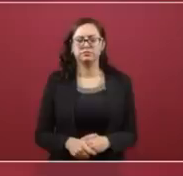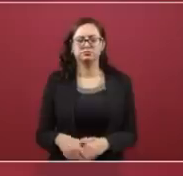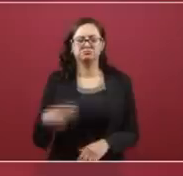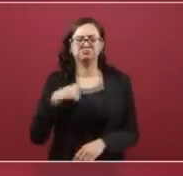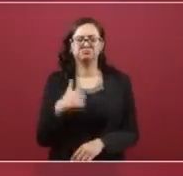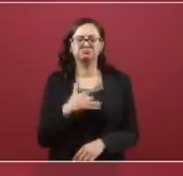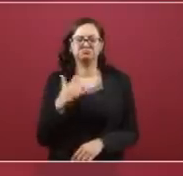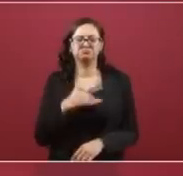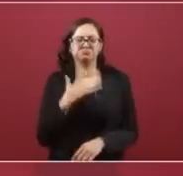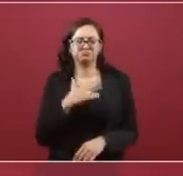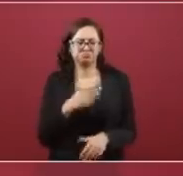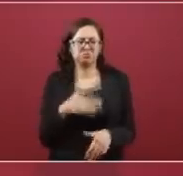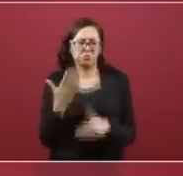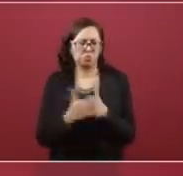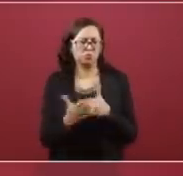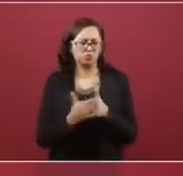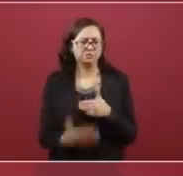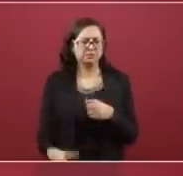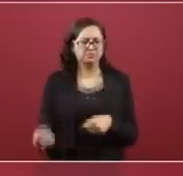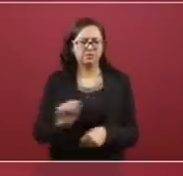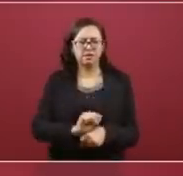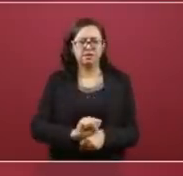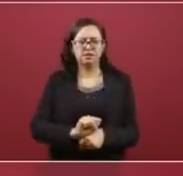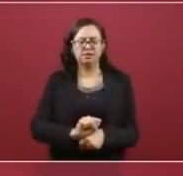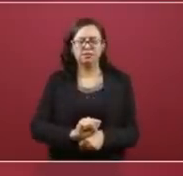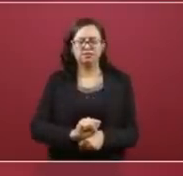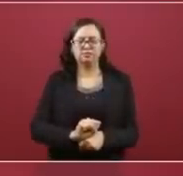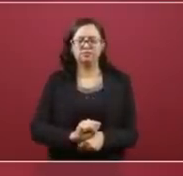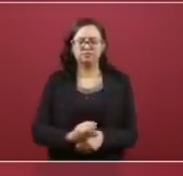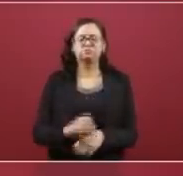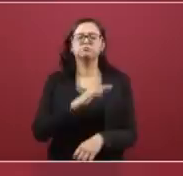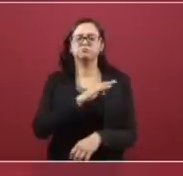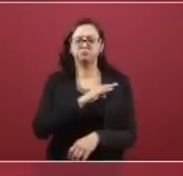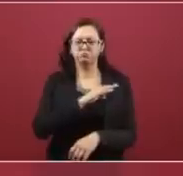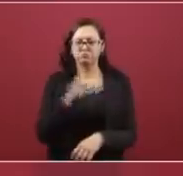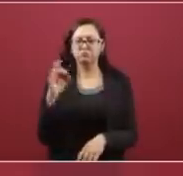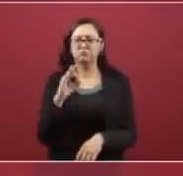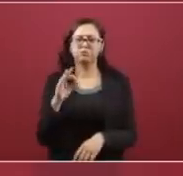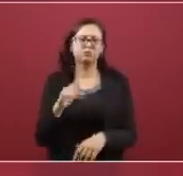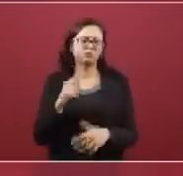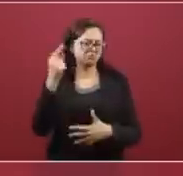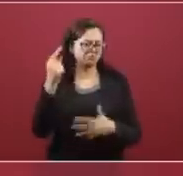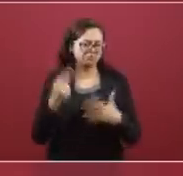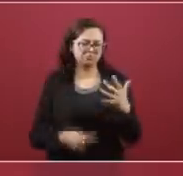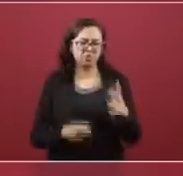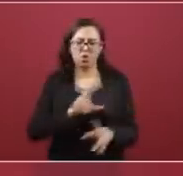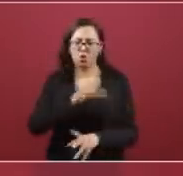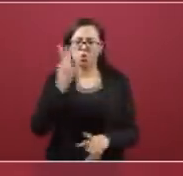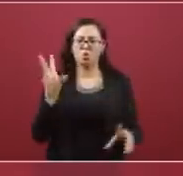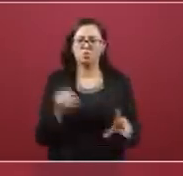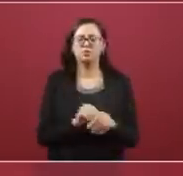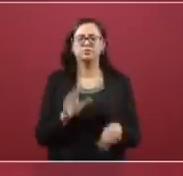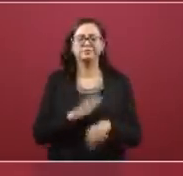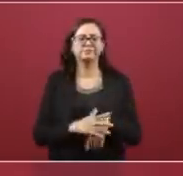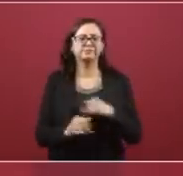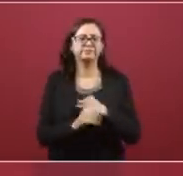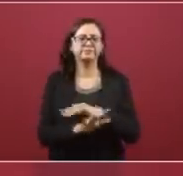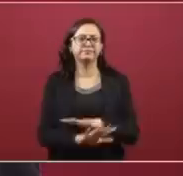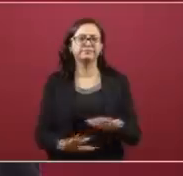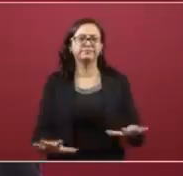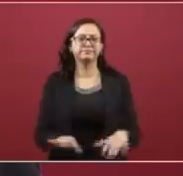considero que la semana próxima vamos a tener ya todo el reporte para informarles.